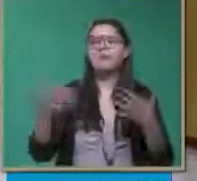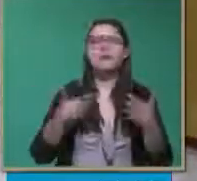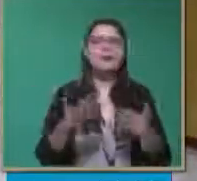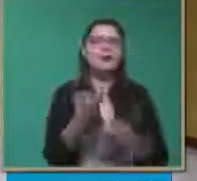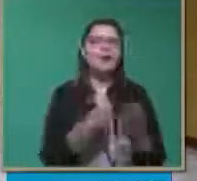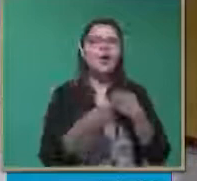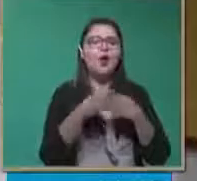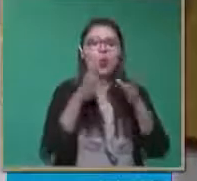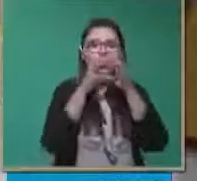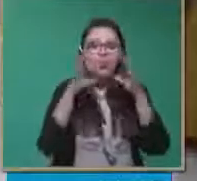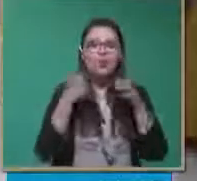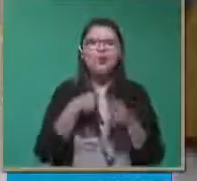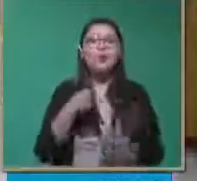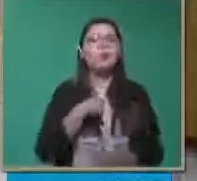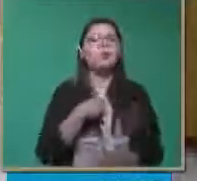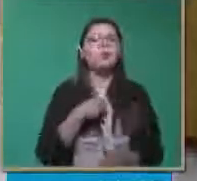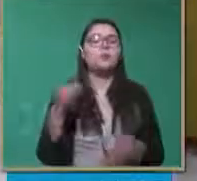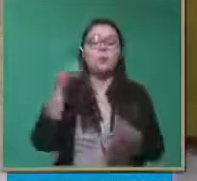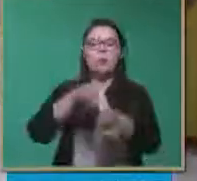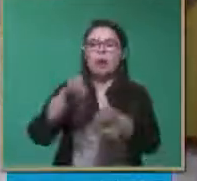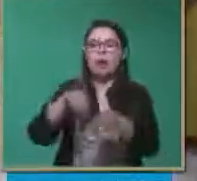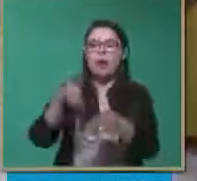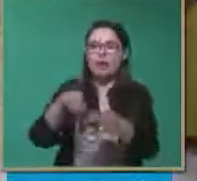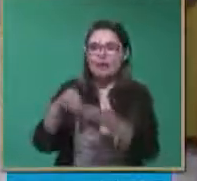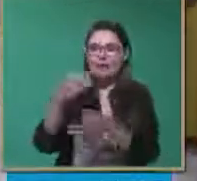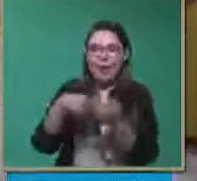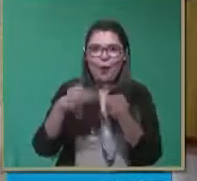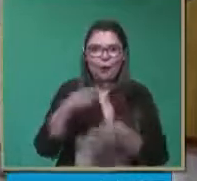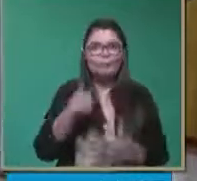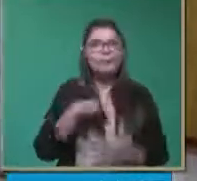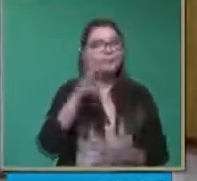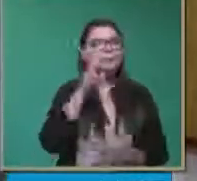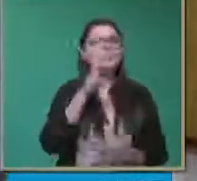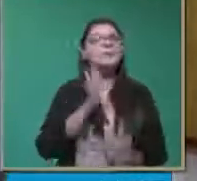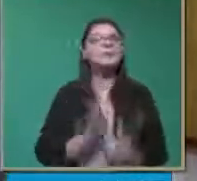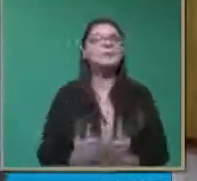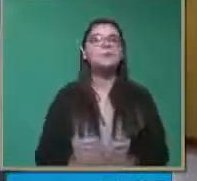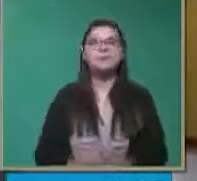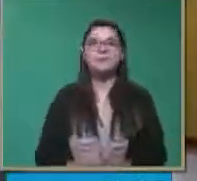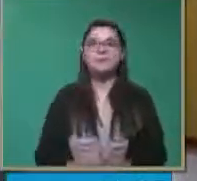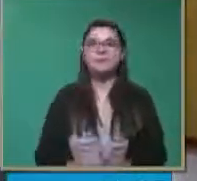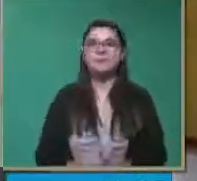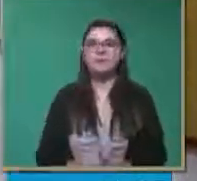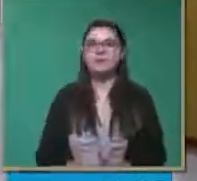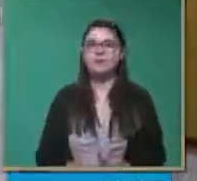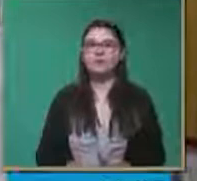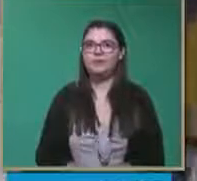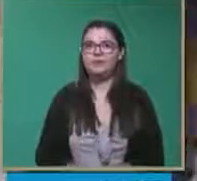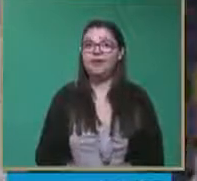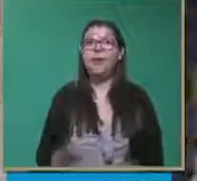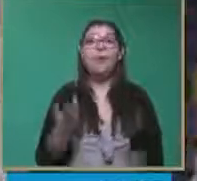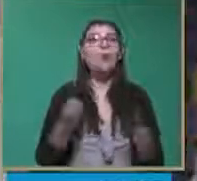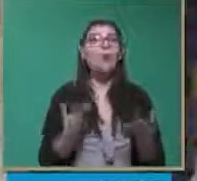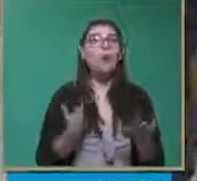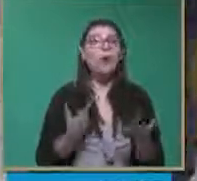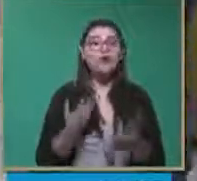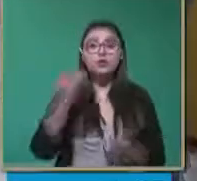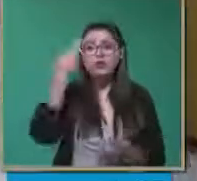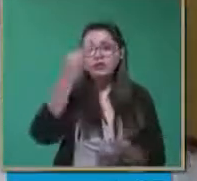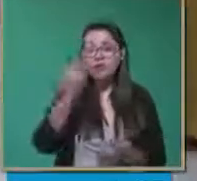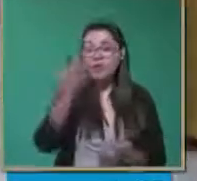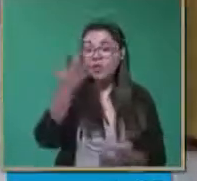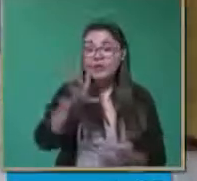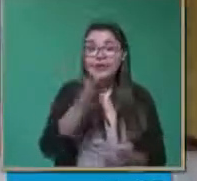con todos. A ver, vamos a ver. Empieza y se los vamos a hacer. ¿Y cuántos segundos voy a tener? Va a tener 10 segundos, nada más 10 segundos.